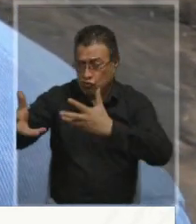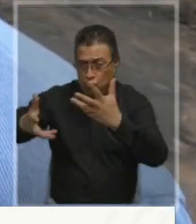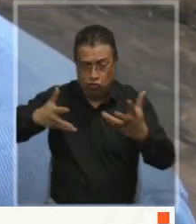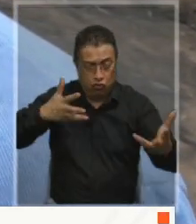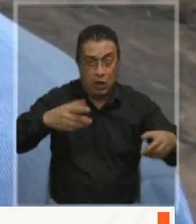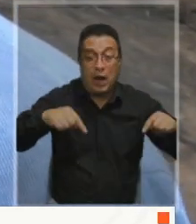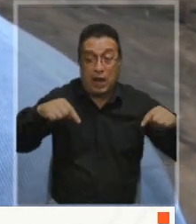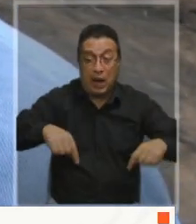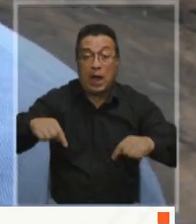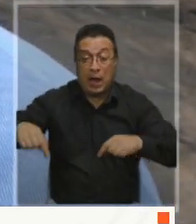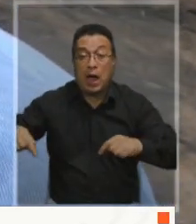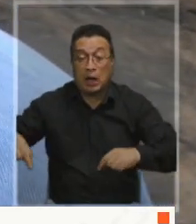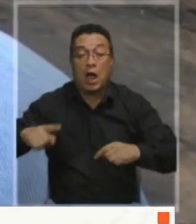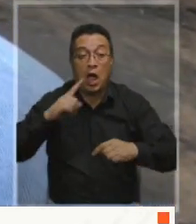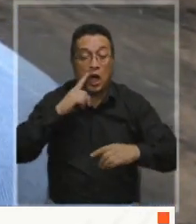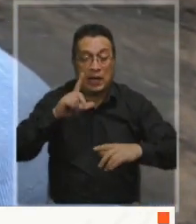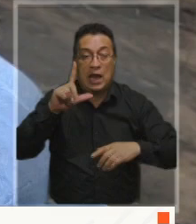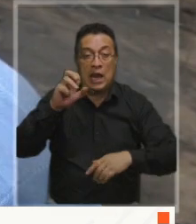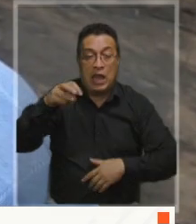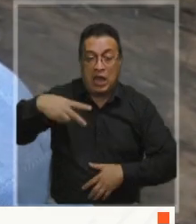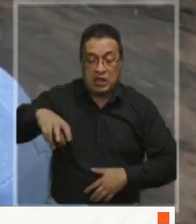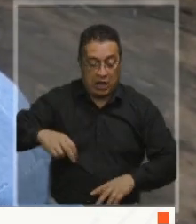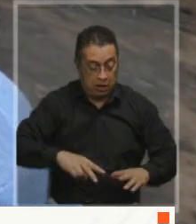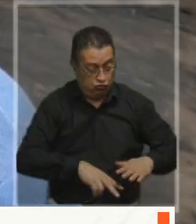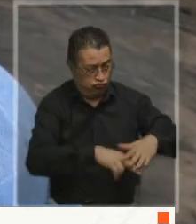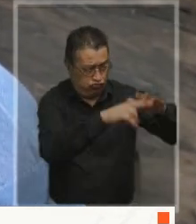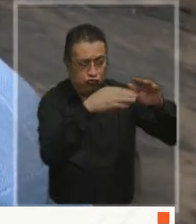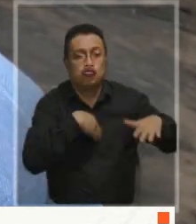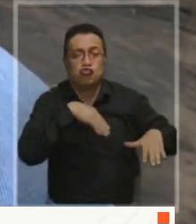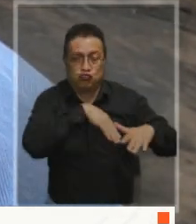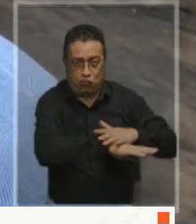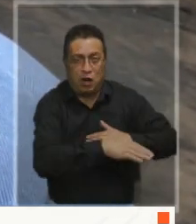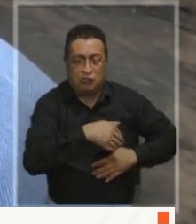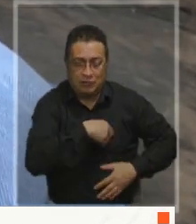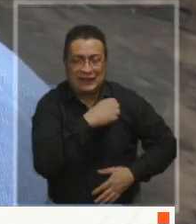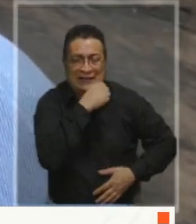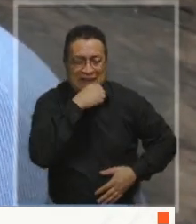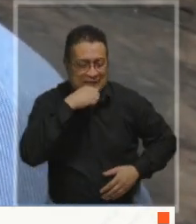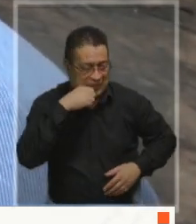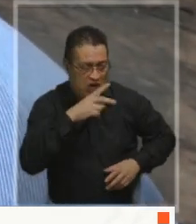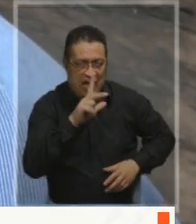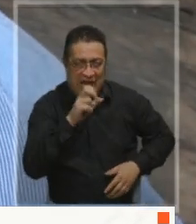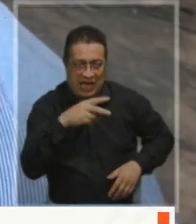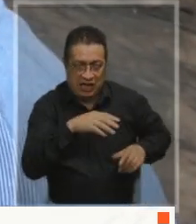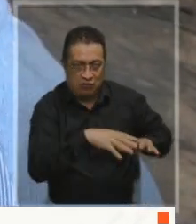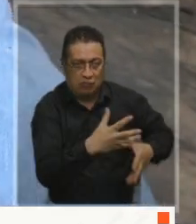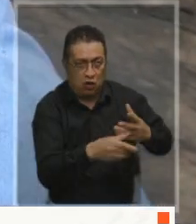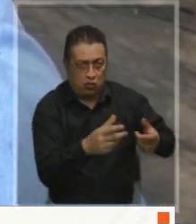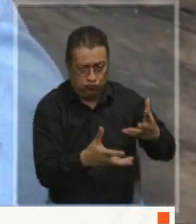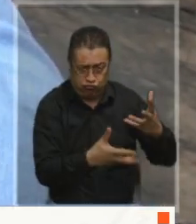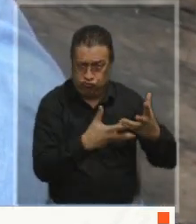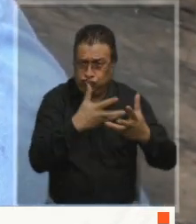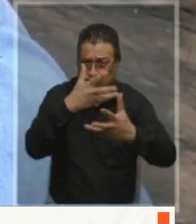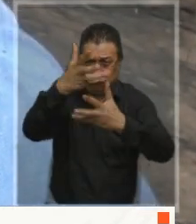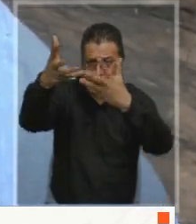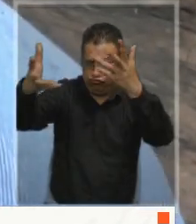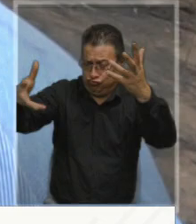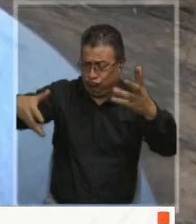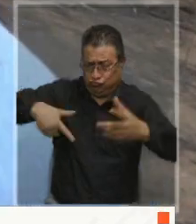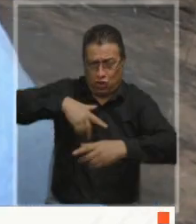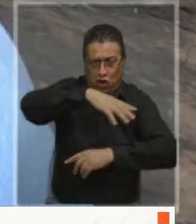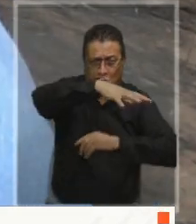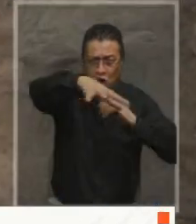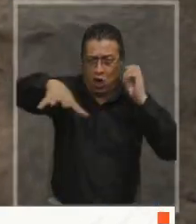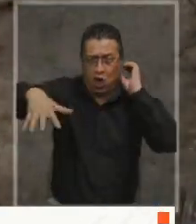llamas aquí había una ruma de leña de para la casa que tenía yo seca y esto llamaría por encima el horno para acá Aquí